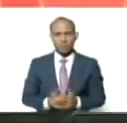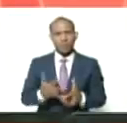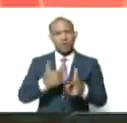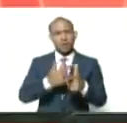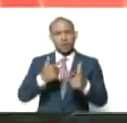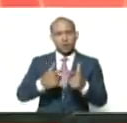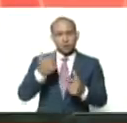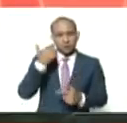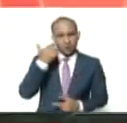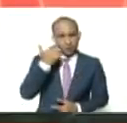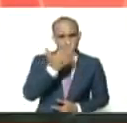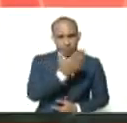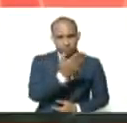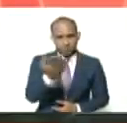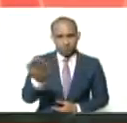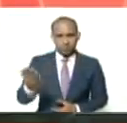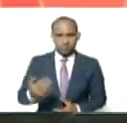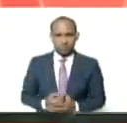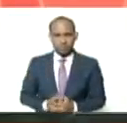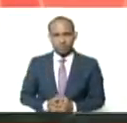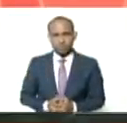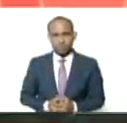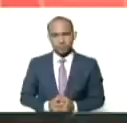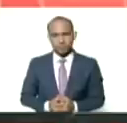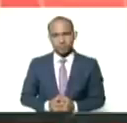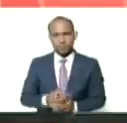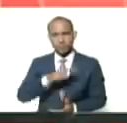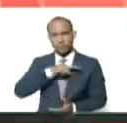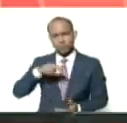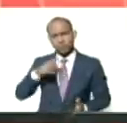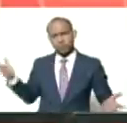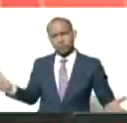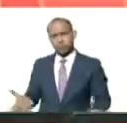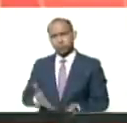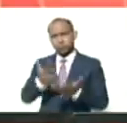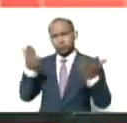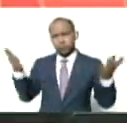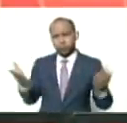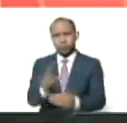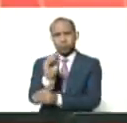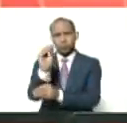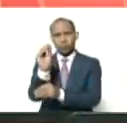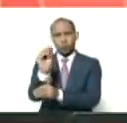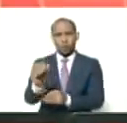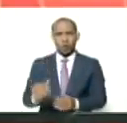Entonces fíjense ustedes, hay que promover el cuidado.